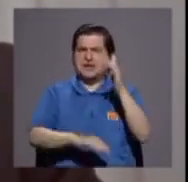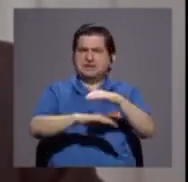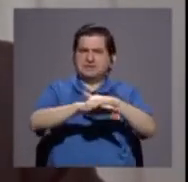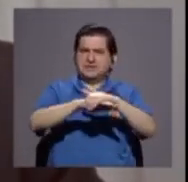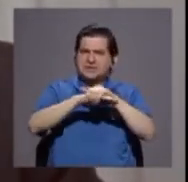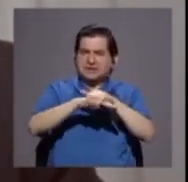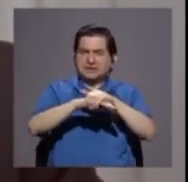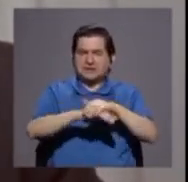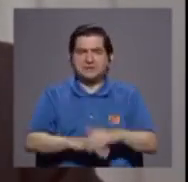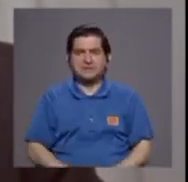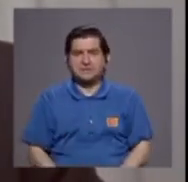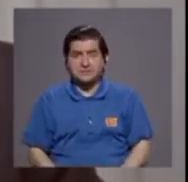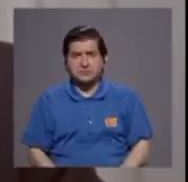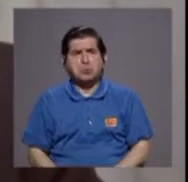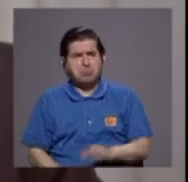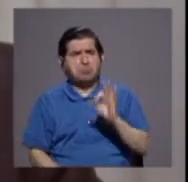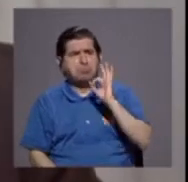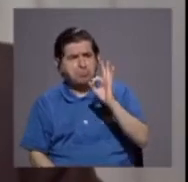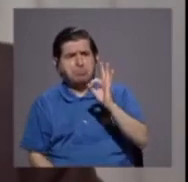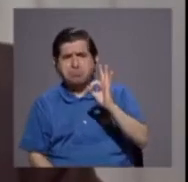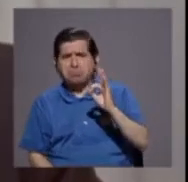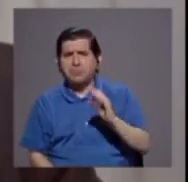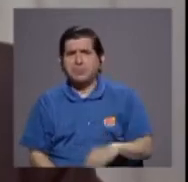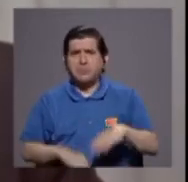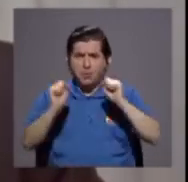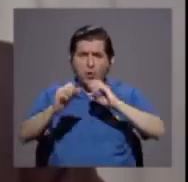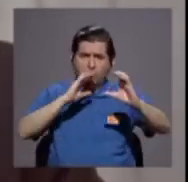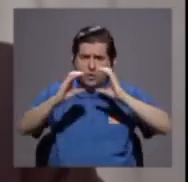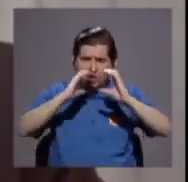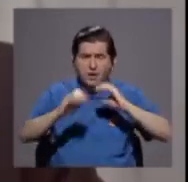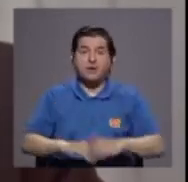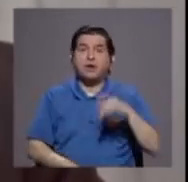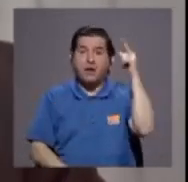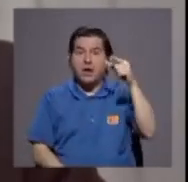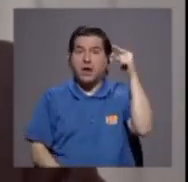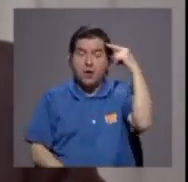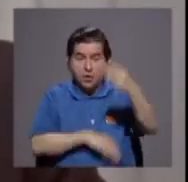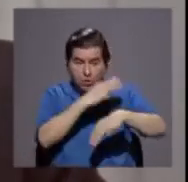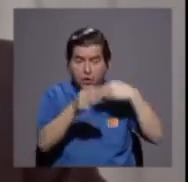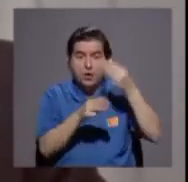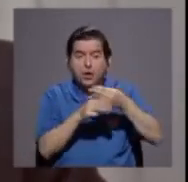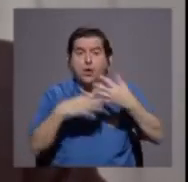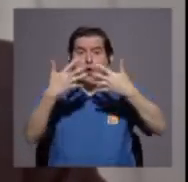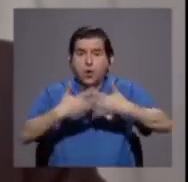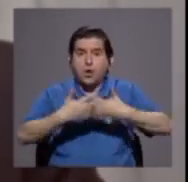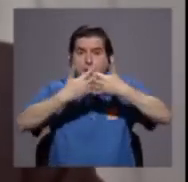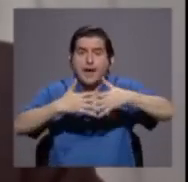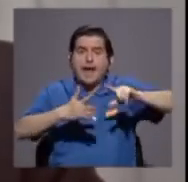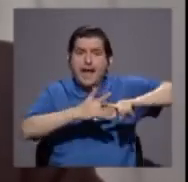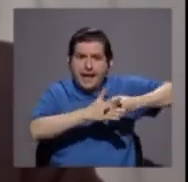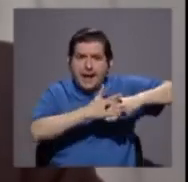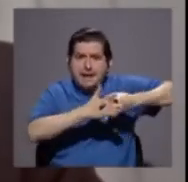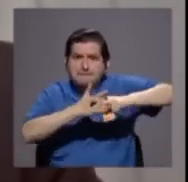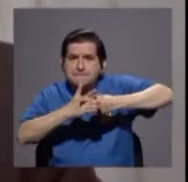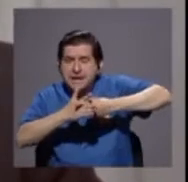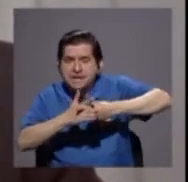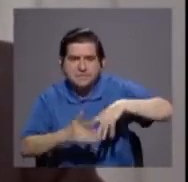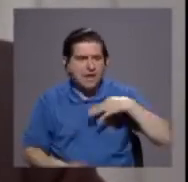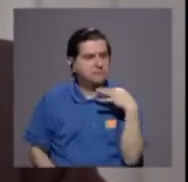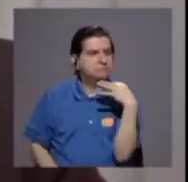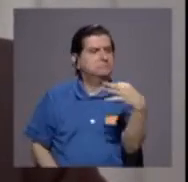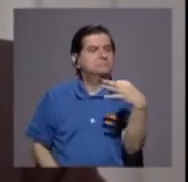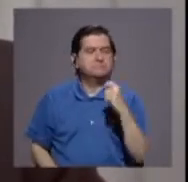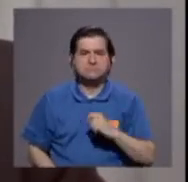inglés suficientemente bien para comunicarse, y obviamente en el mundo corporativo es una herramienta de todos los